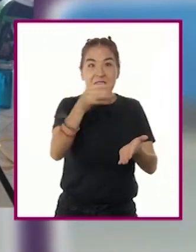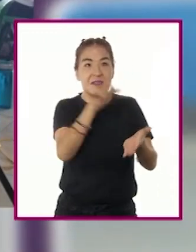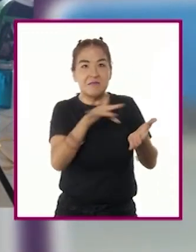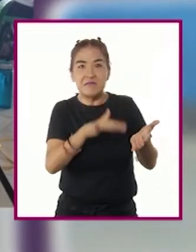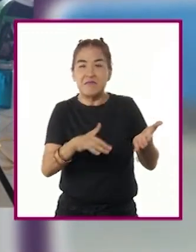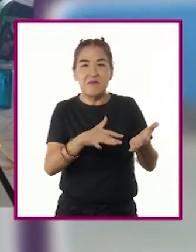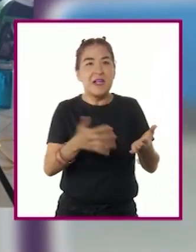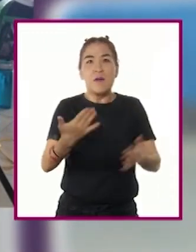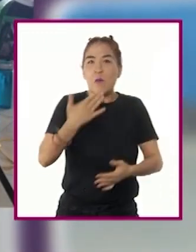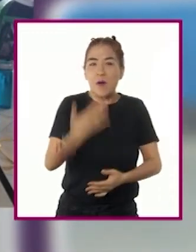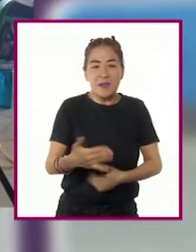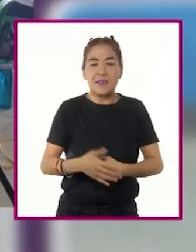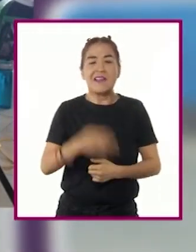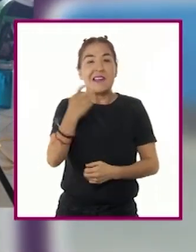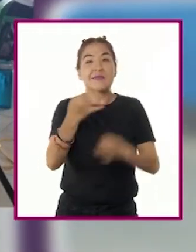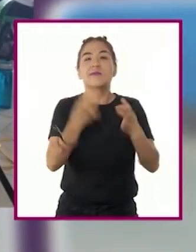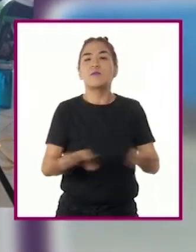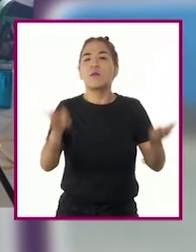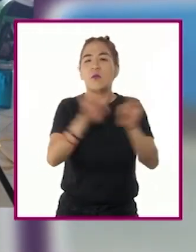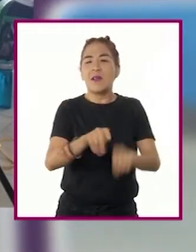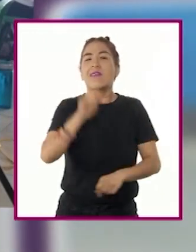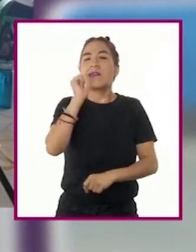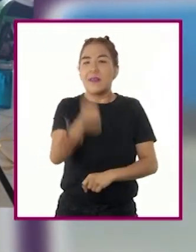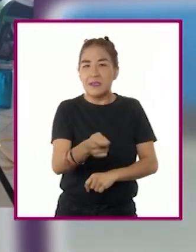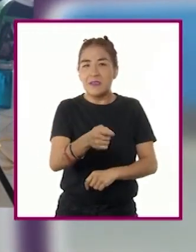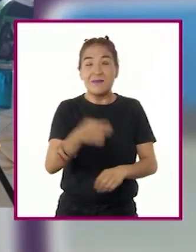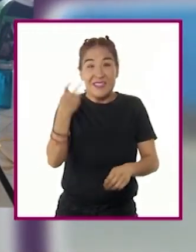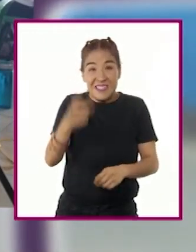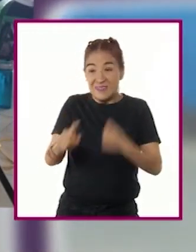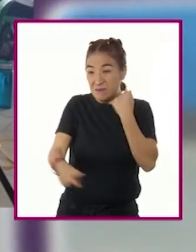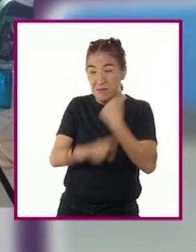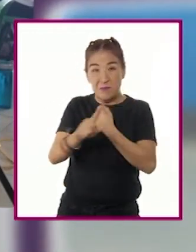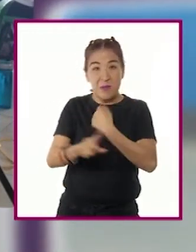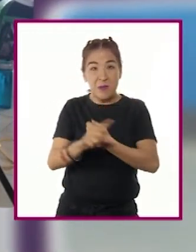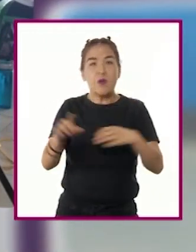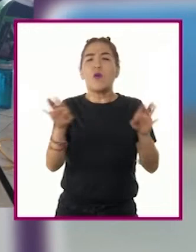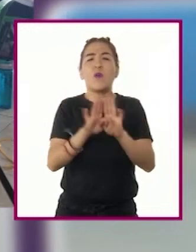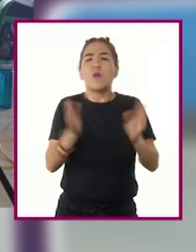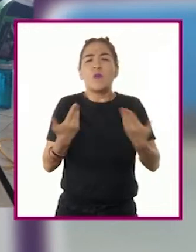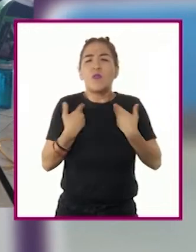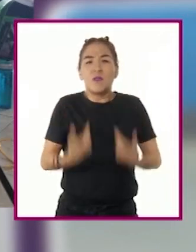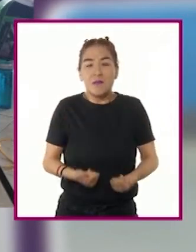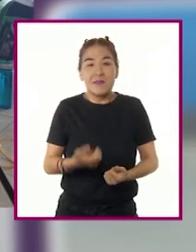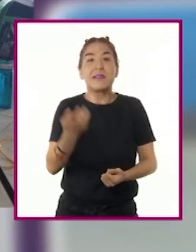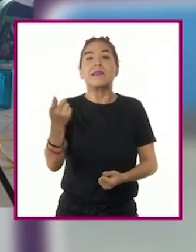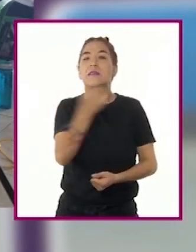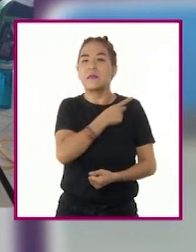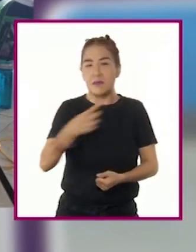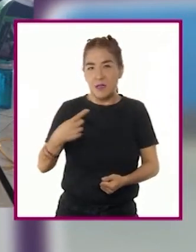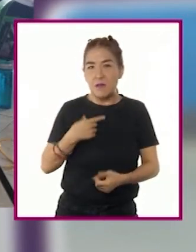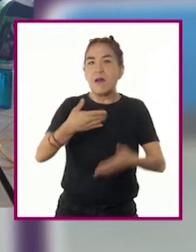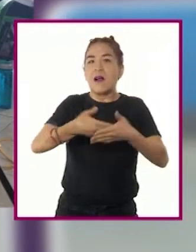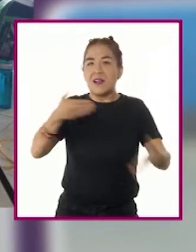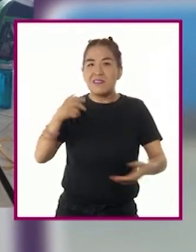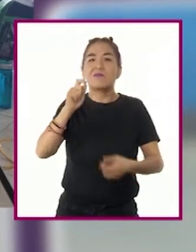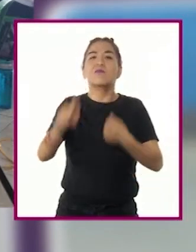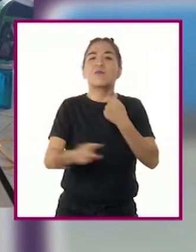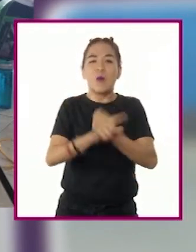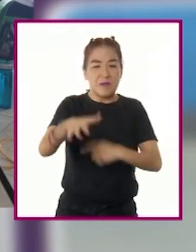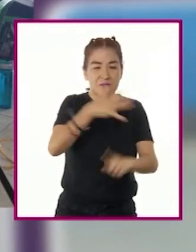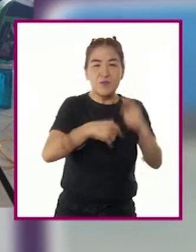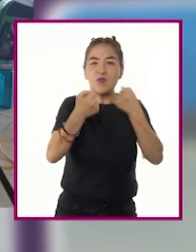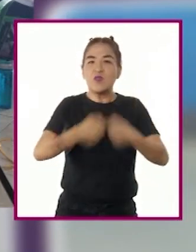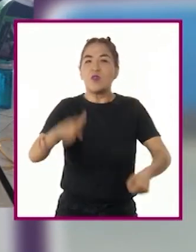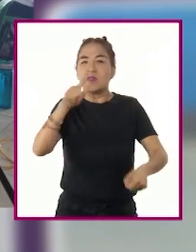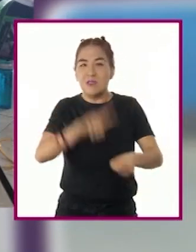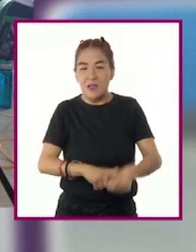Algo muy importante que considerar es que este problema no se puede entender sin tener en cuenta la desigualdad social y